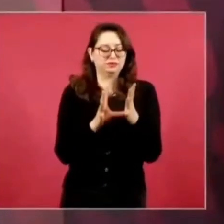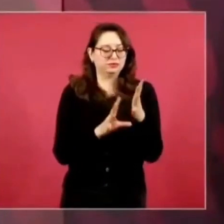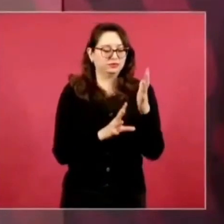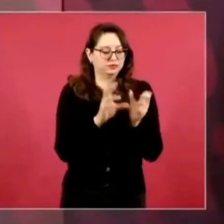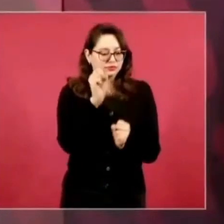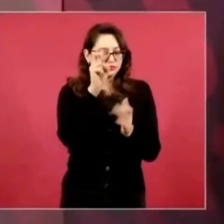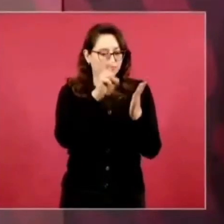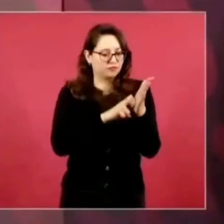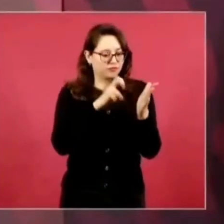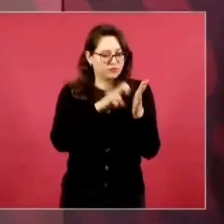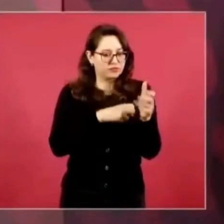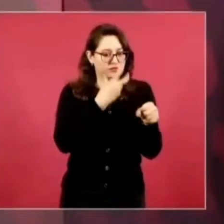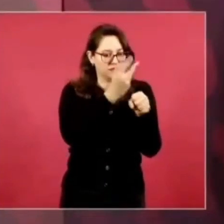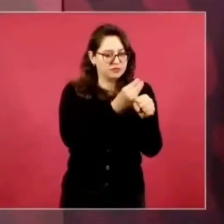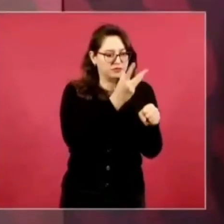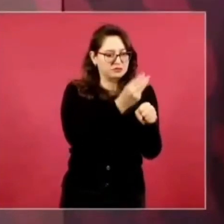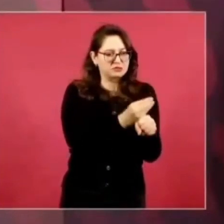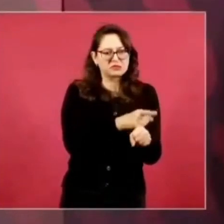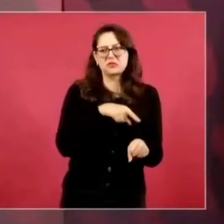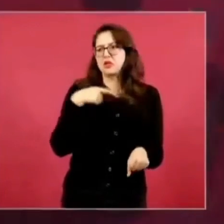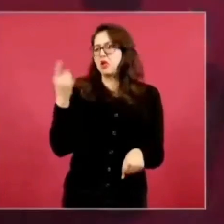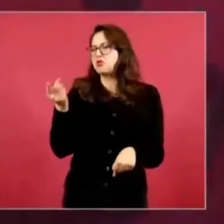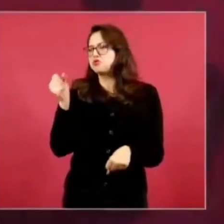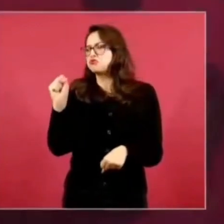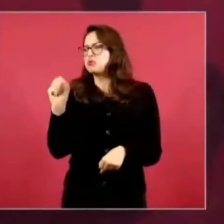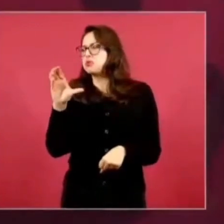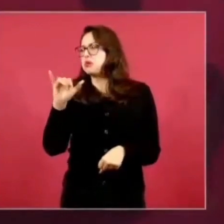Entonces los ministros de la Corte no